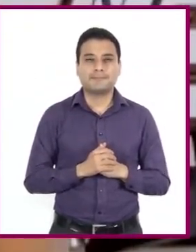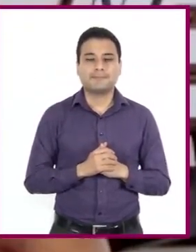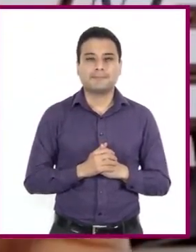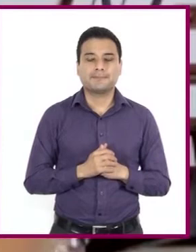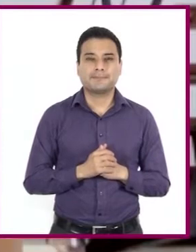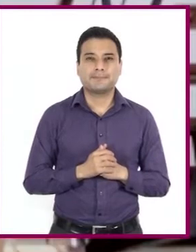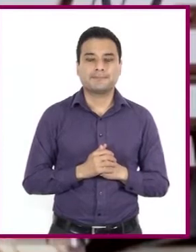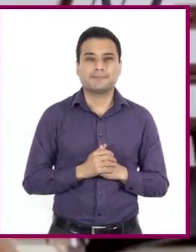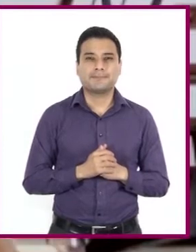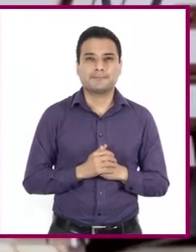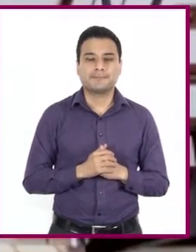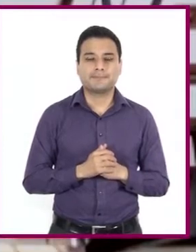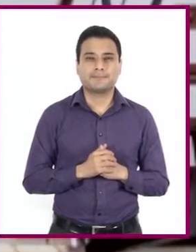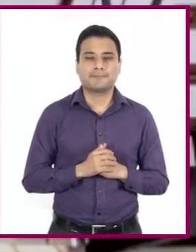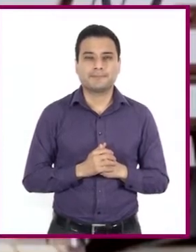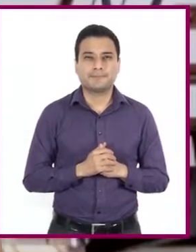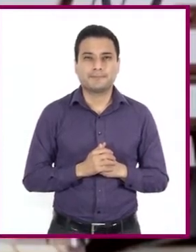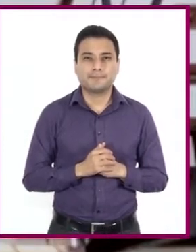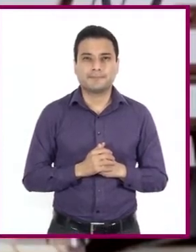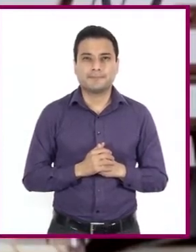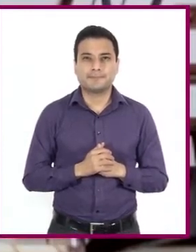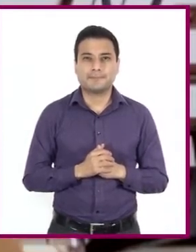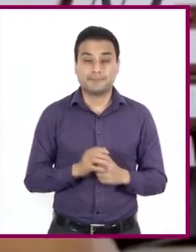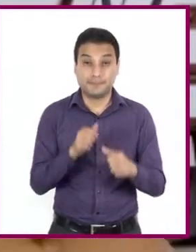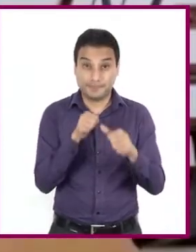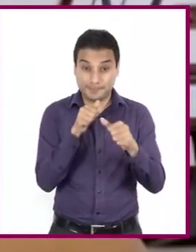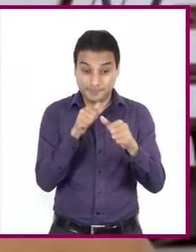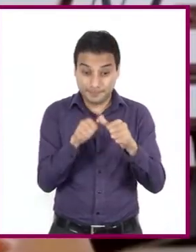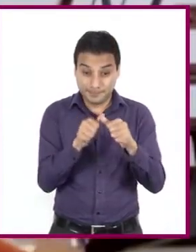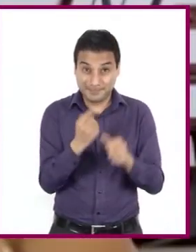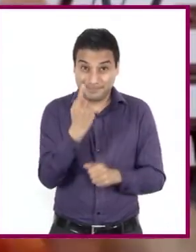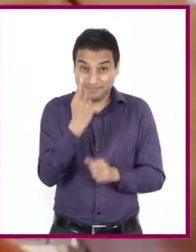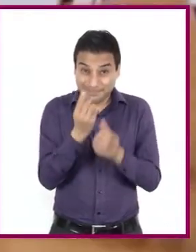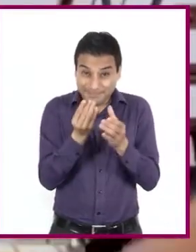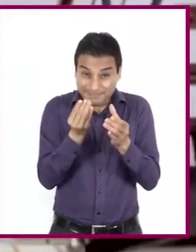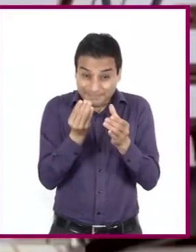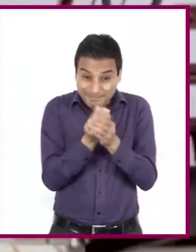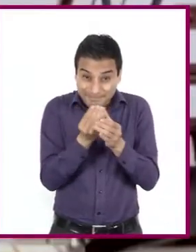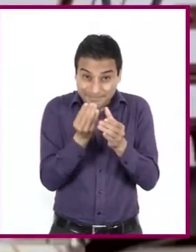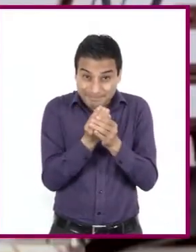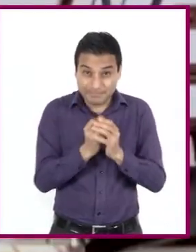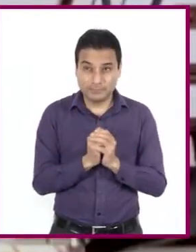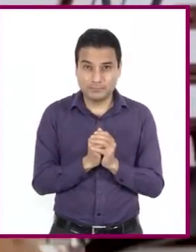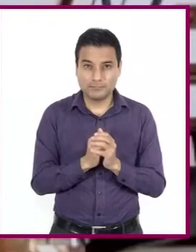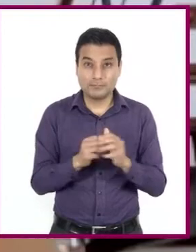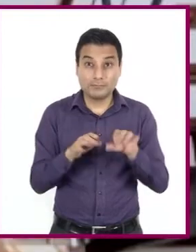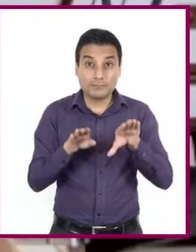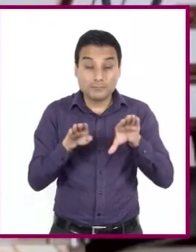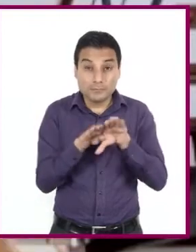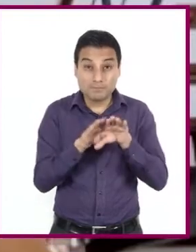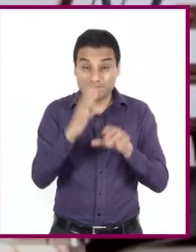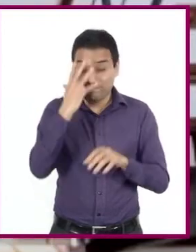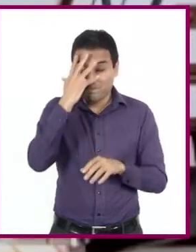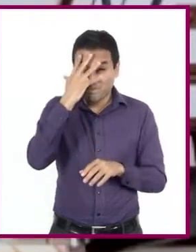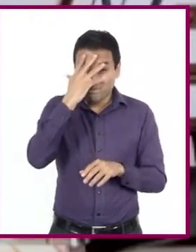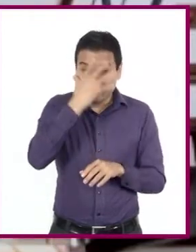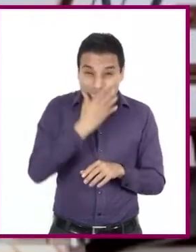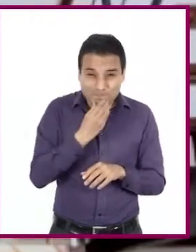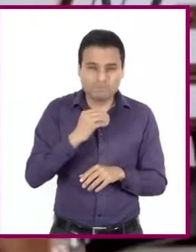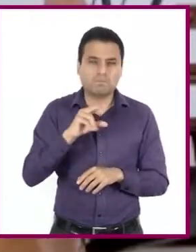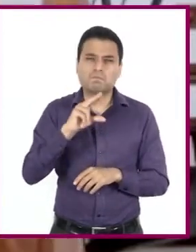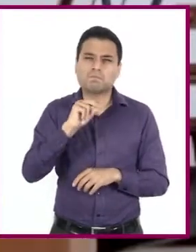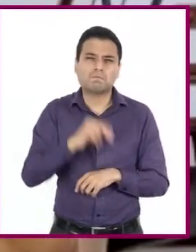Entonces, ¿no se da en esos casos, cuando se usa un solo tipo de letra, un énfasis adicional? El énfasis lo crea el